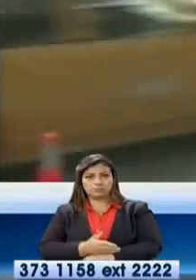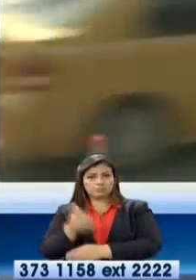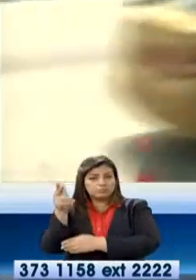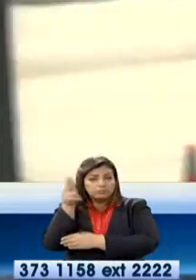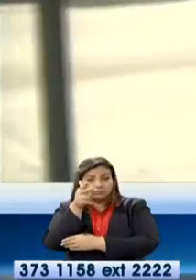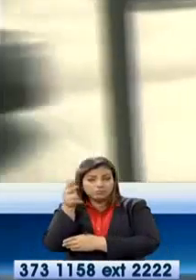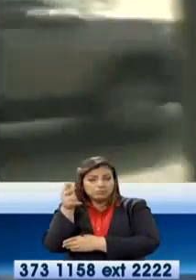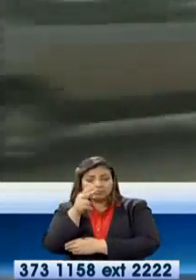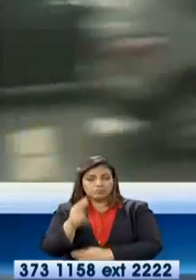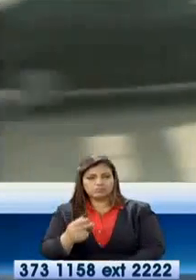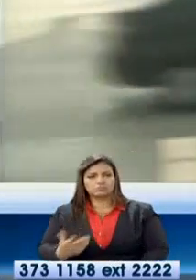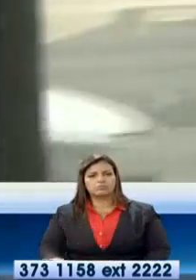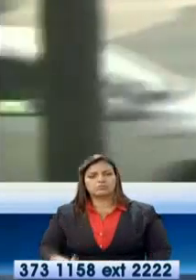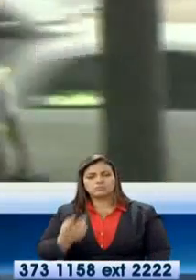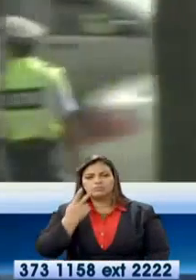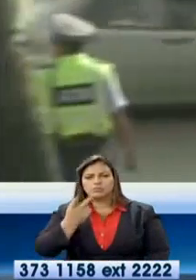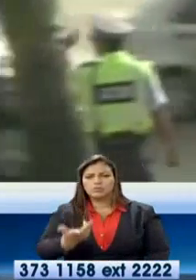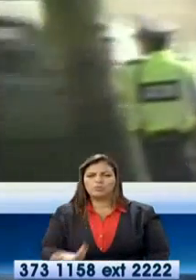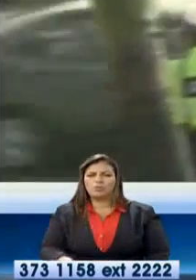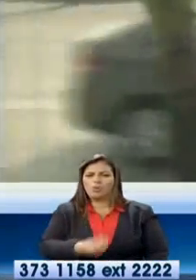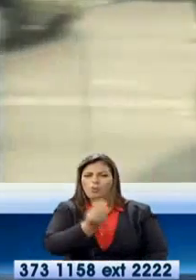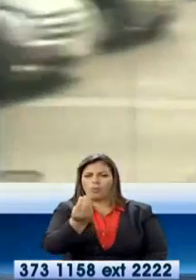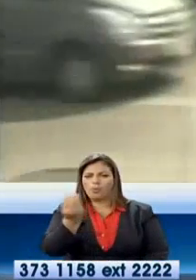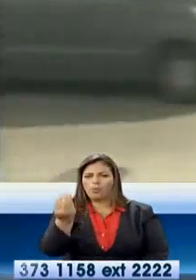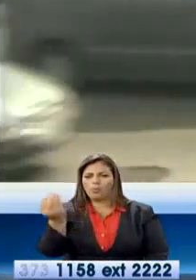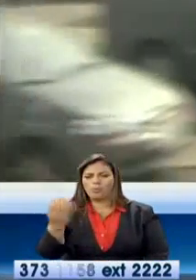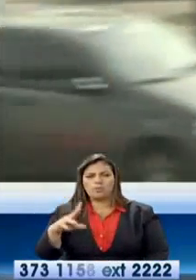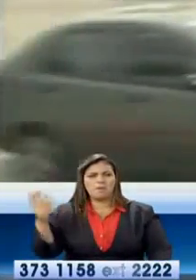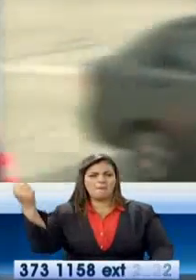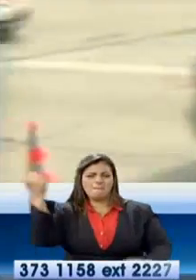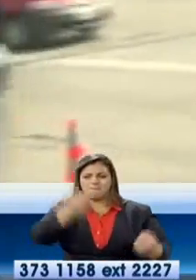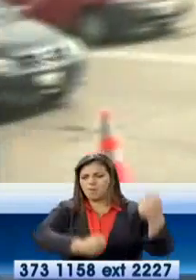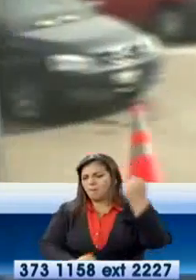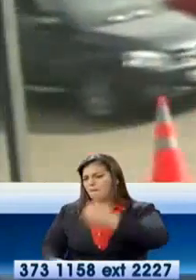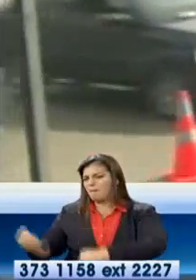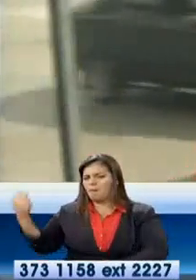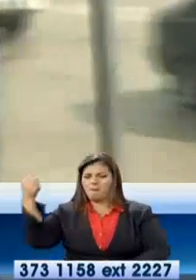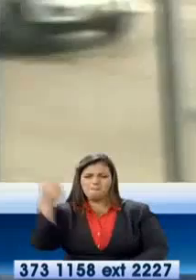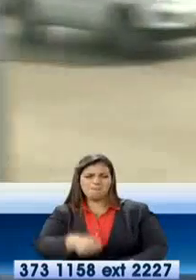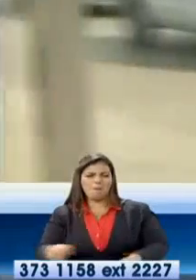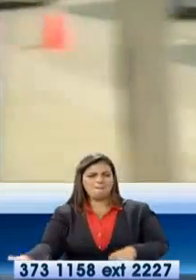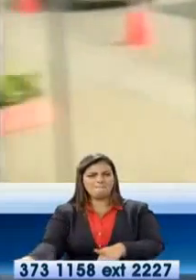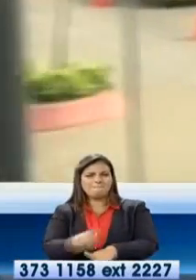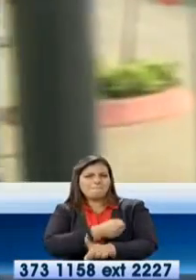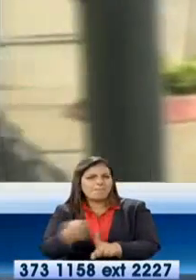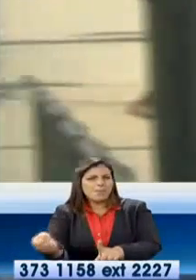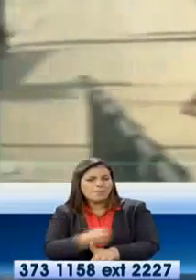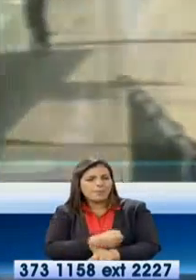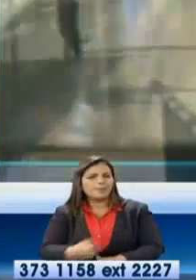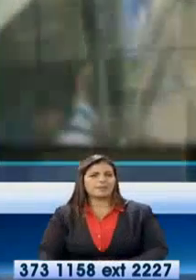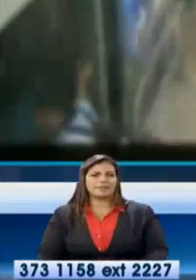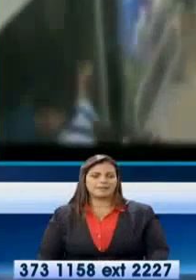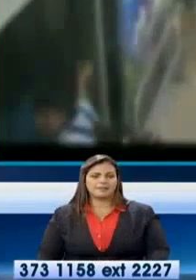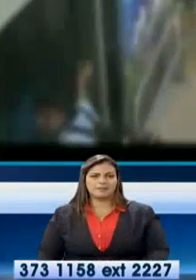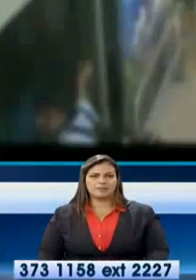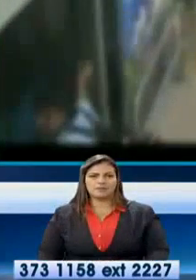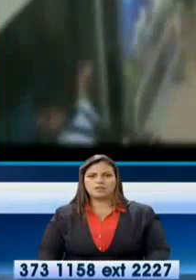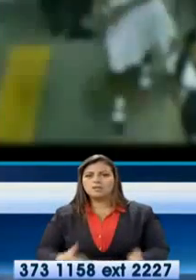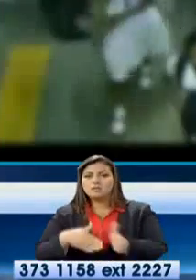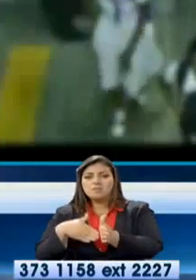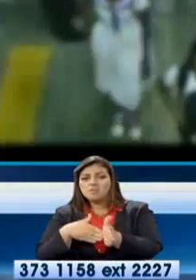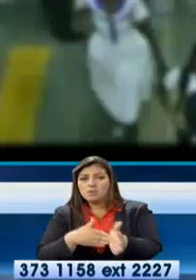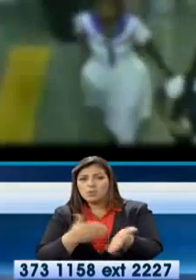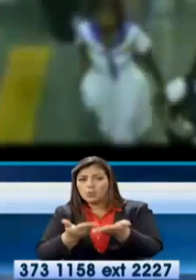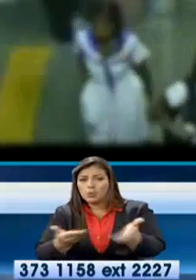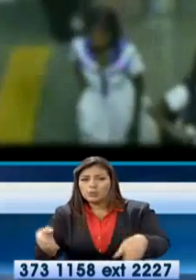el sistema de vigilancia, por las cámaras de seguridad. Estamos en la parada de la base naval,